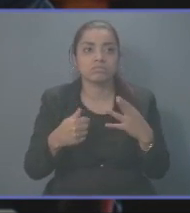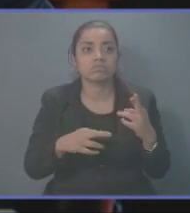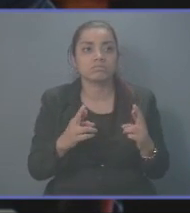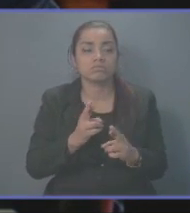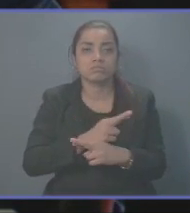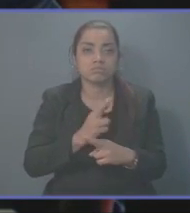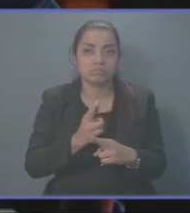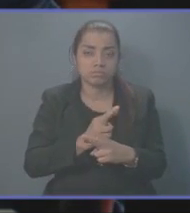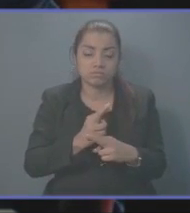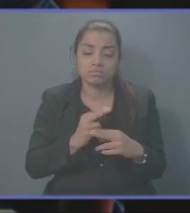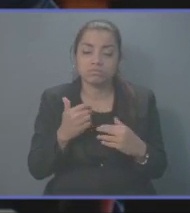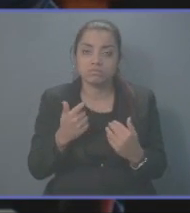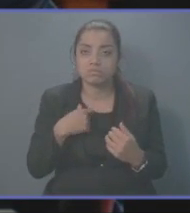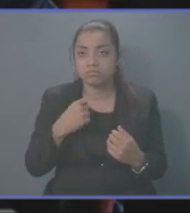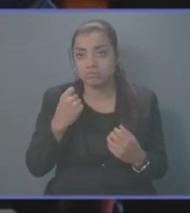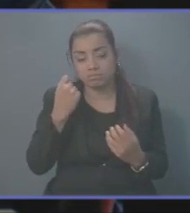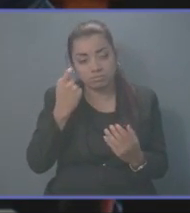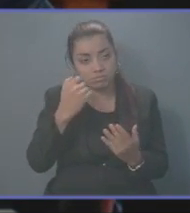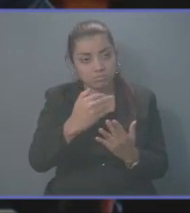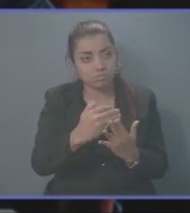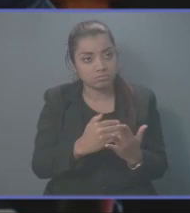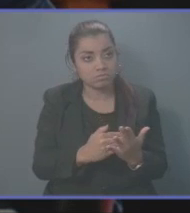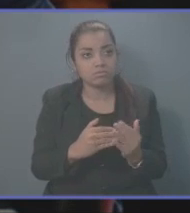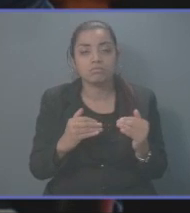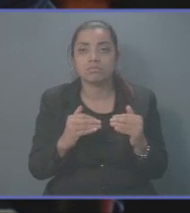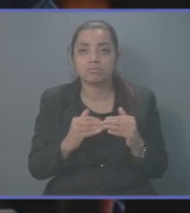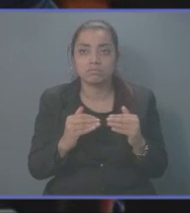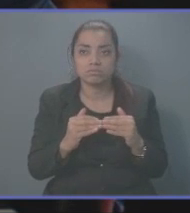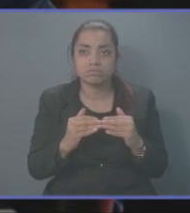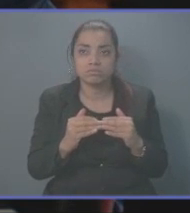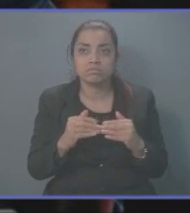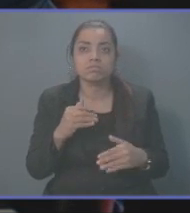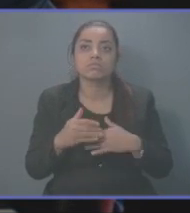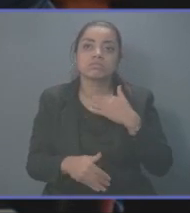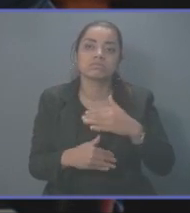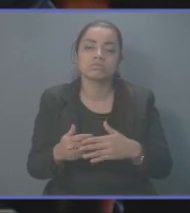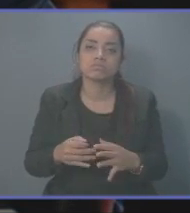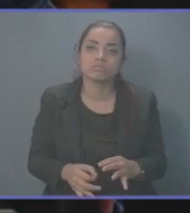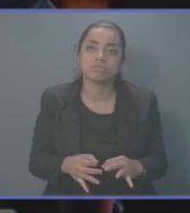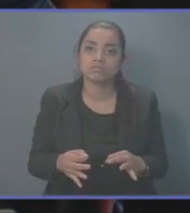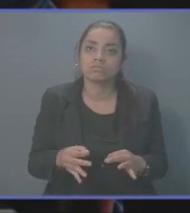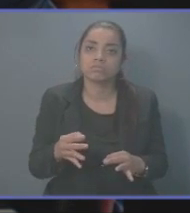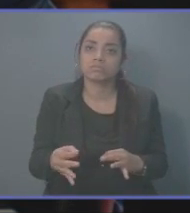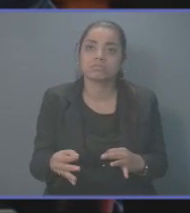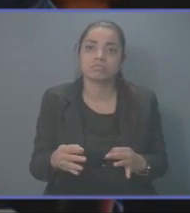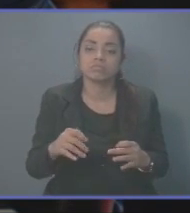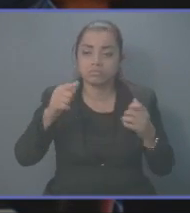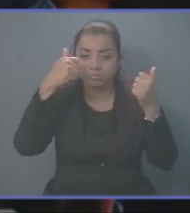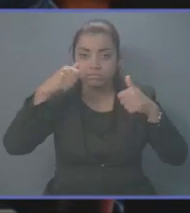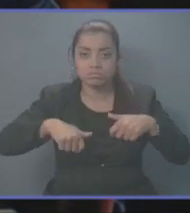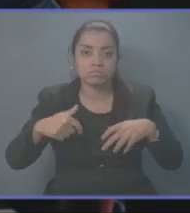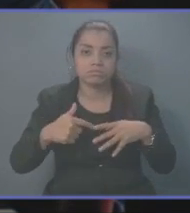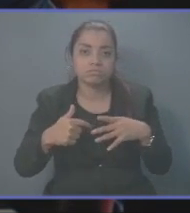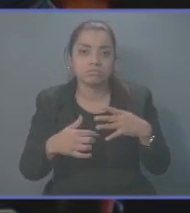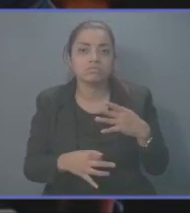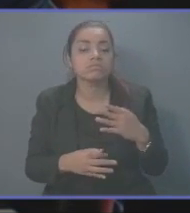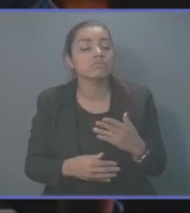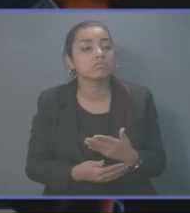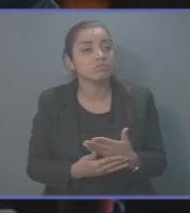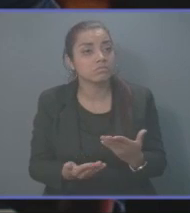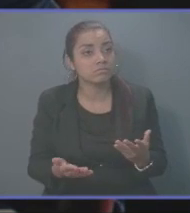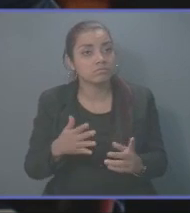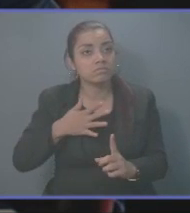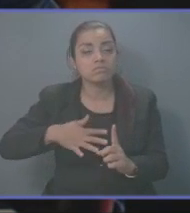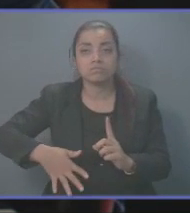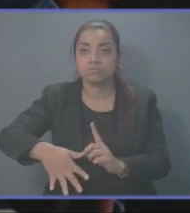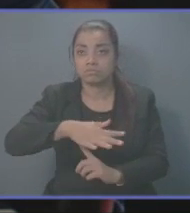mismo, interpretaciones auténticas, así como sucesivas prórrogas a la vigencia de dicho cuerpo legal. Circunstancias